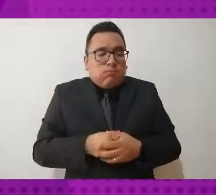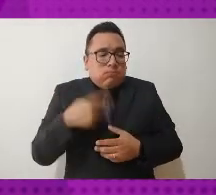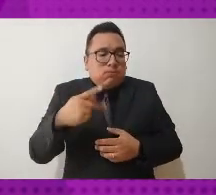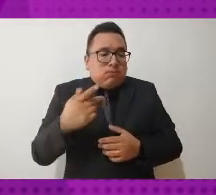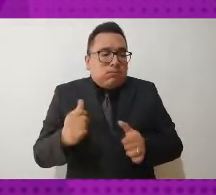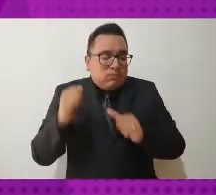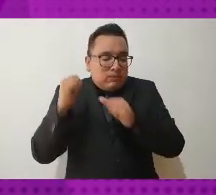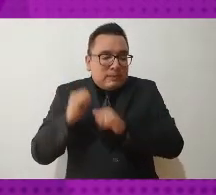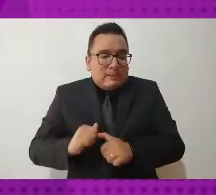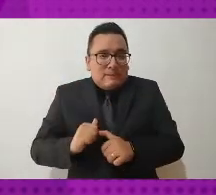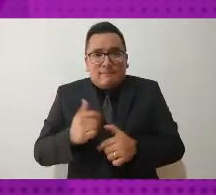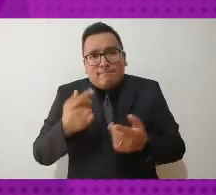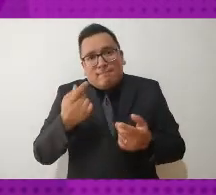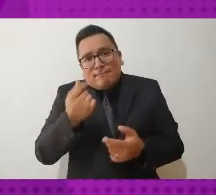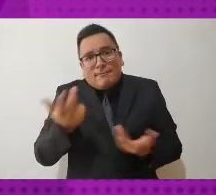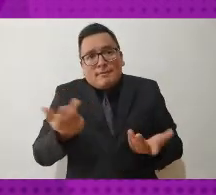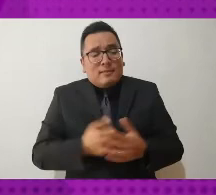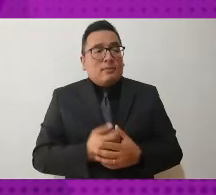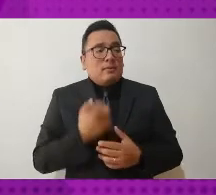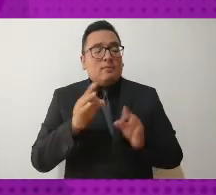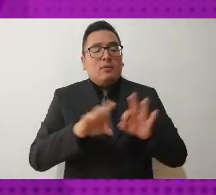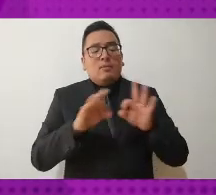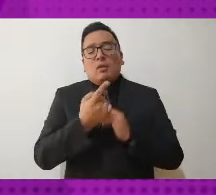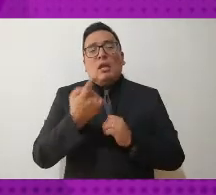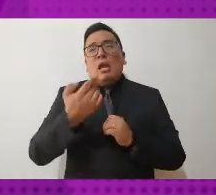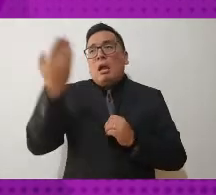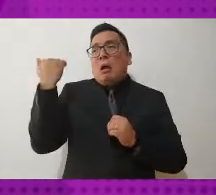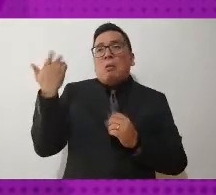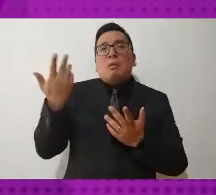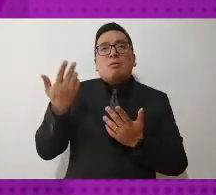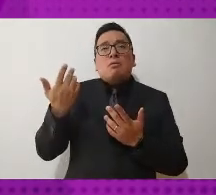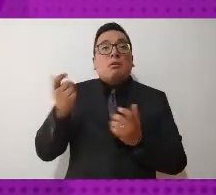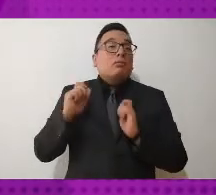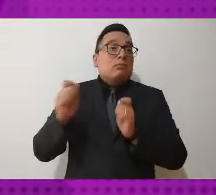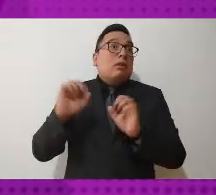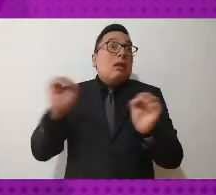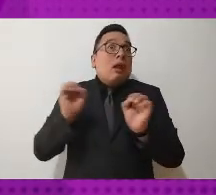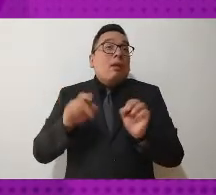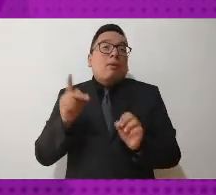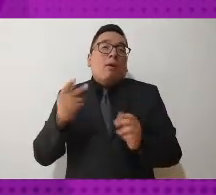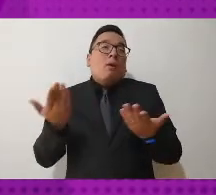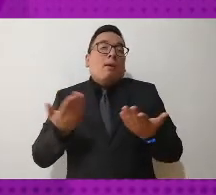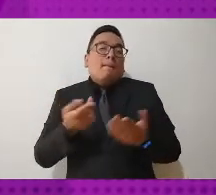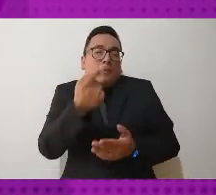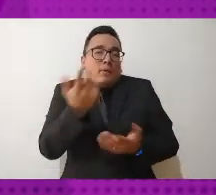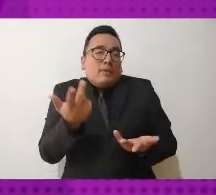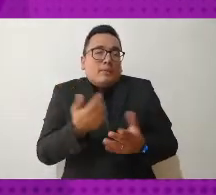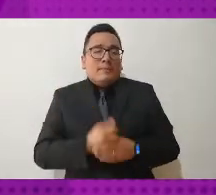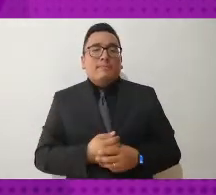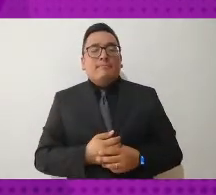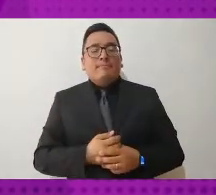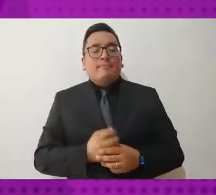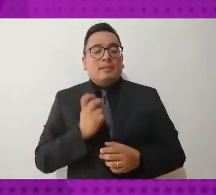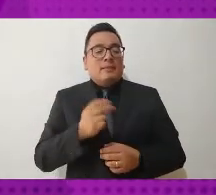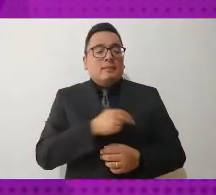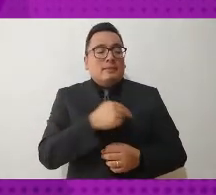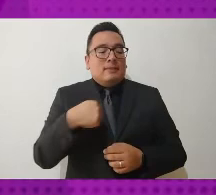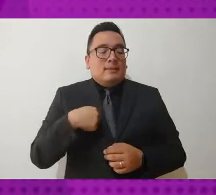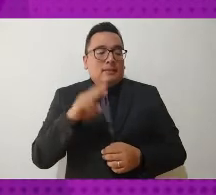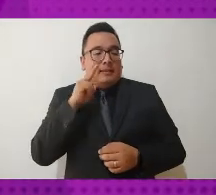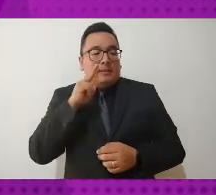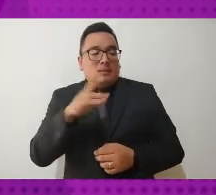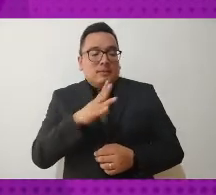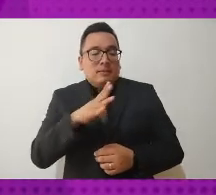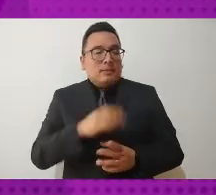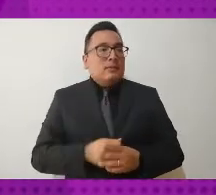esos cargos que es muy relevante justamente porque antes no llegaba nadie no es un avance pero sí en el que en el número de del